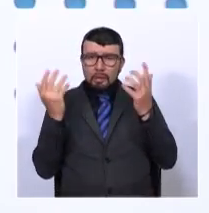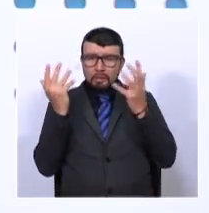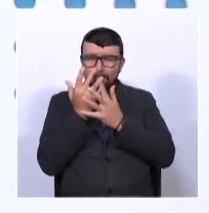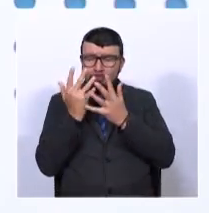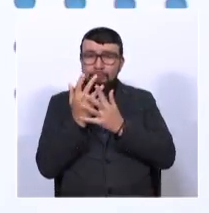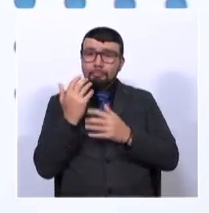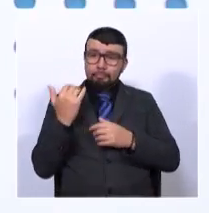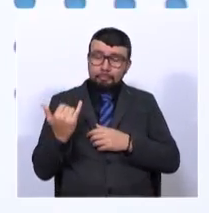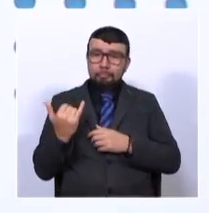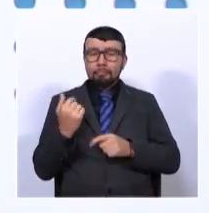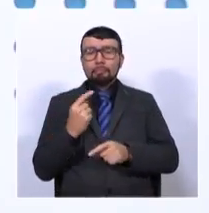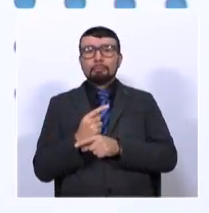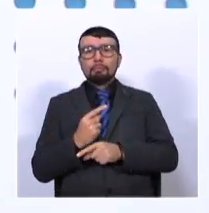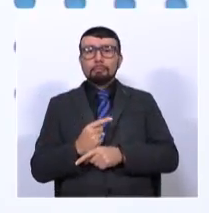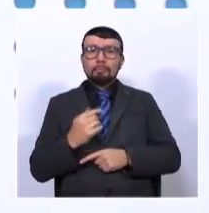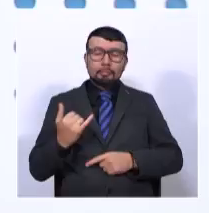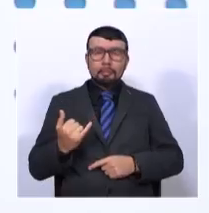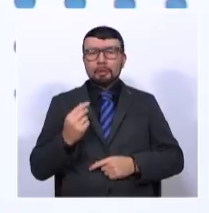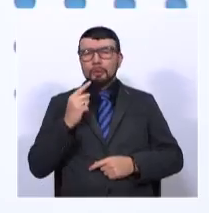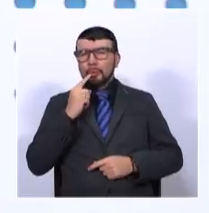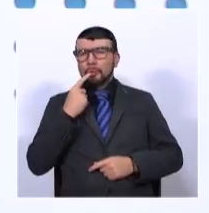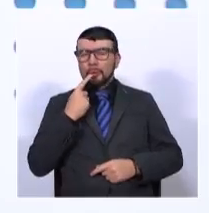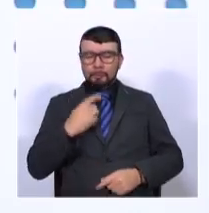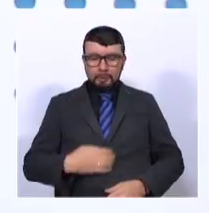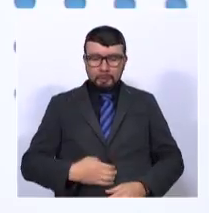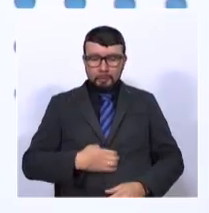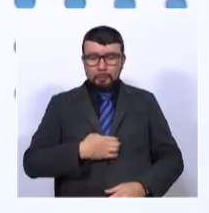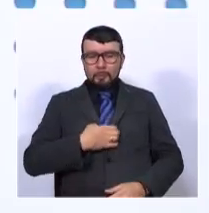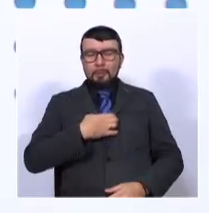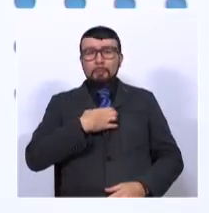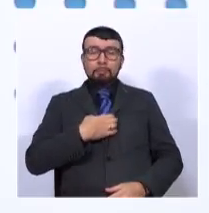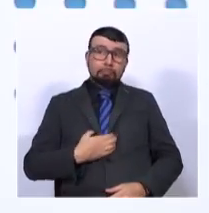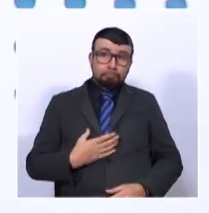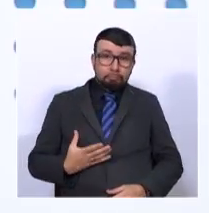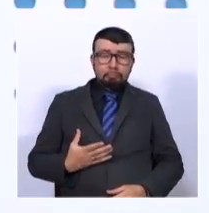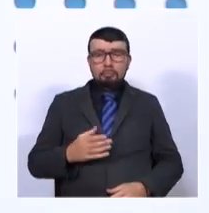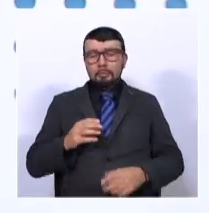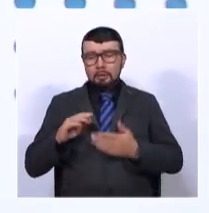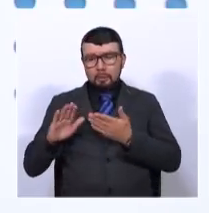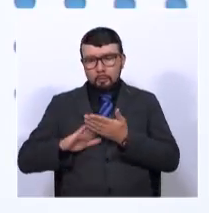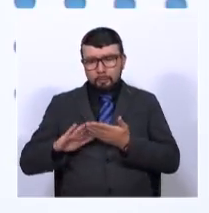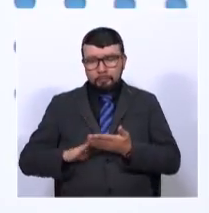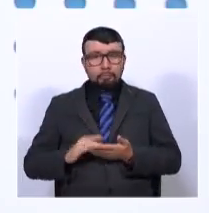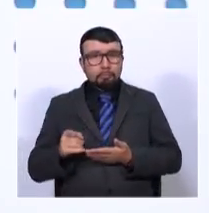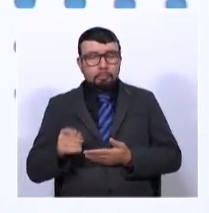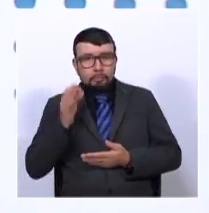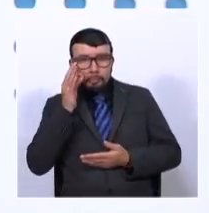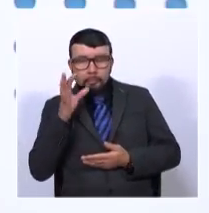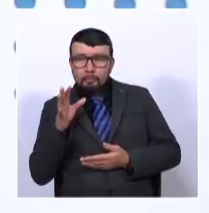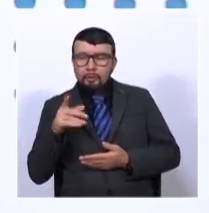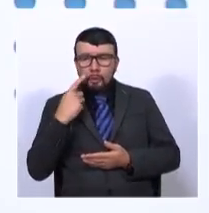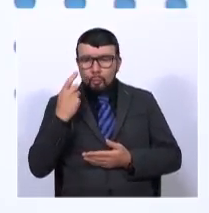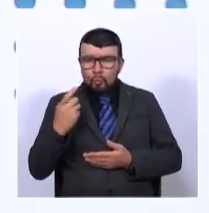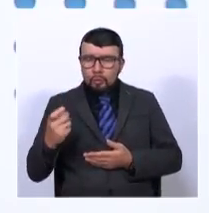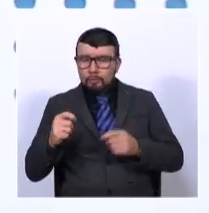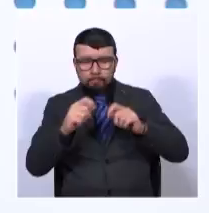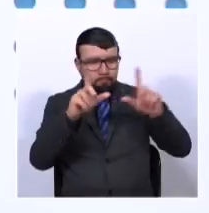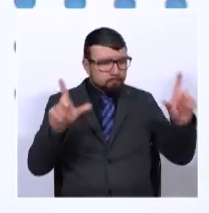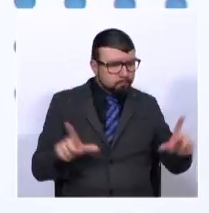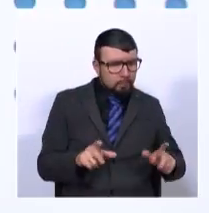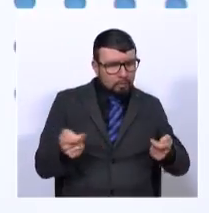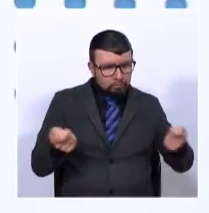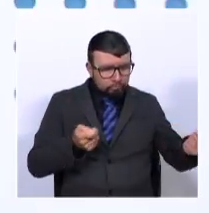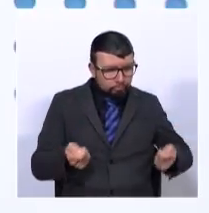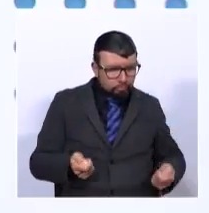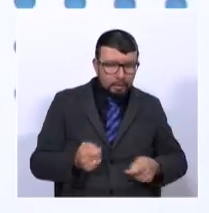el ácido del estómago y debemos pensar y hacer diagnóstico, buscar paraclínicos para descartar